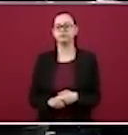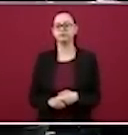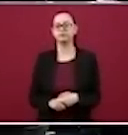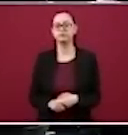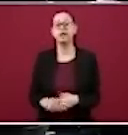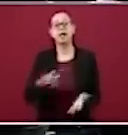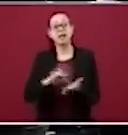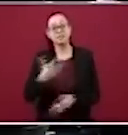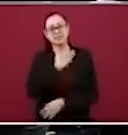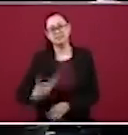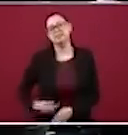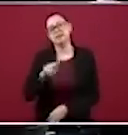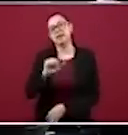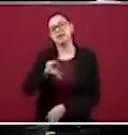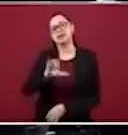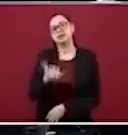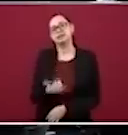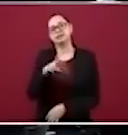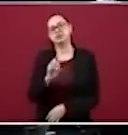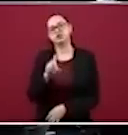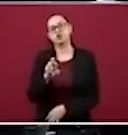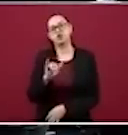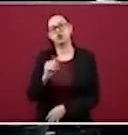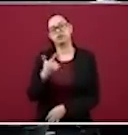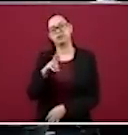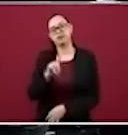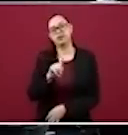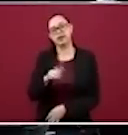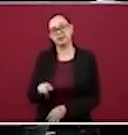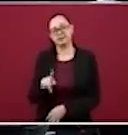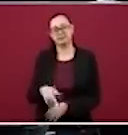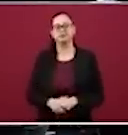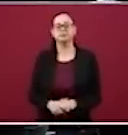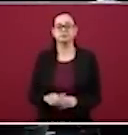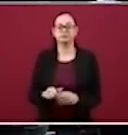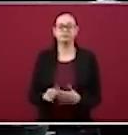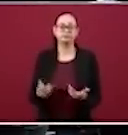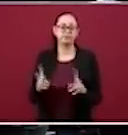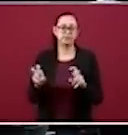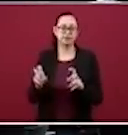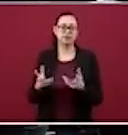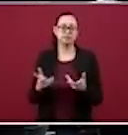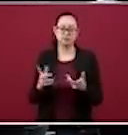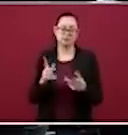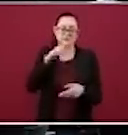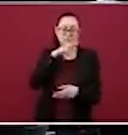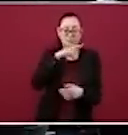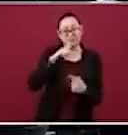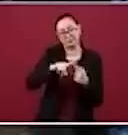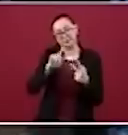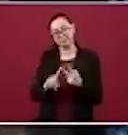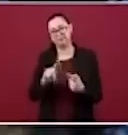Gracias, presidente. Nancy Rodríguez, de el sitio Oro Sólido. Rápidamente, son dos asuntos,